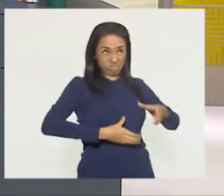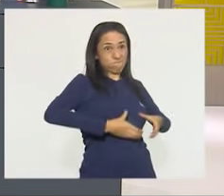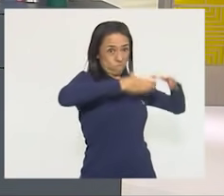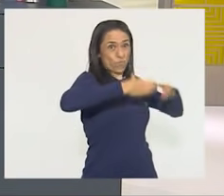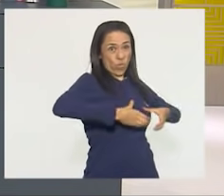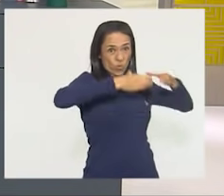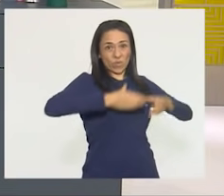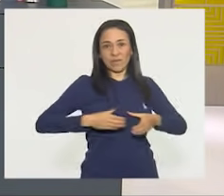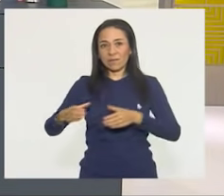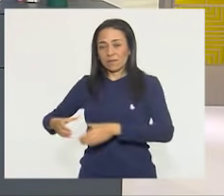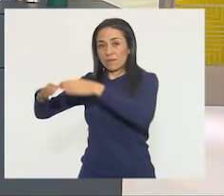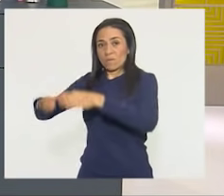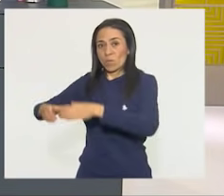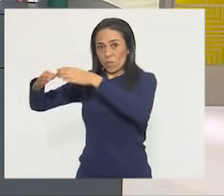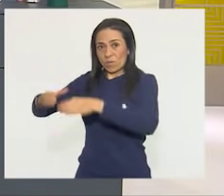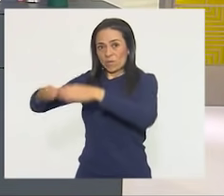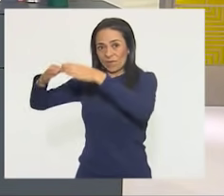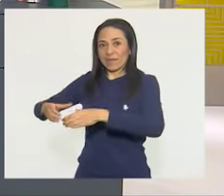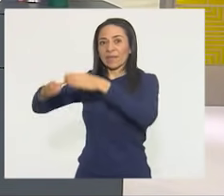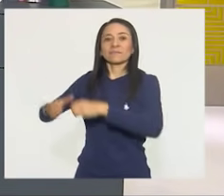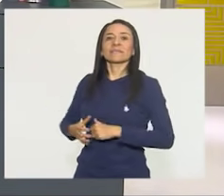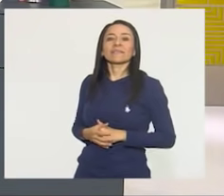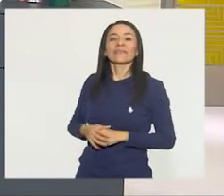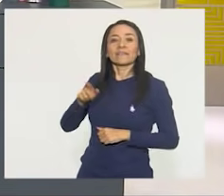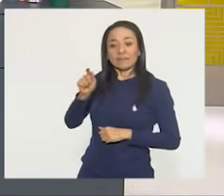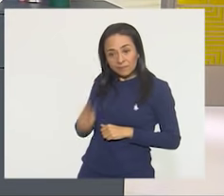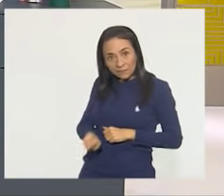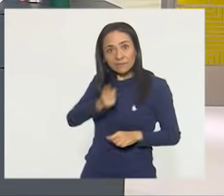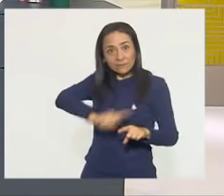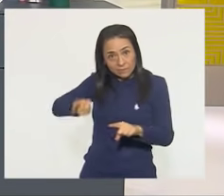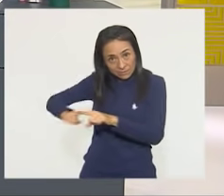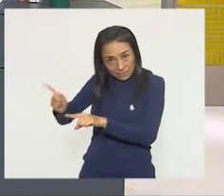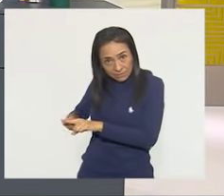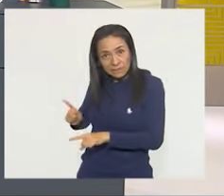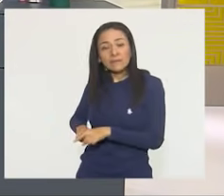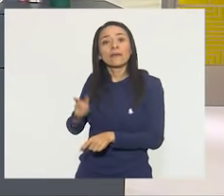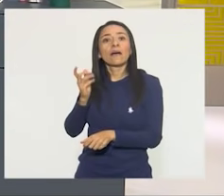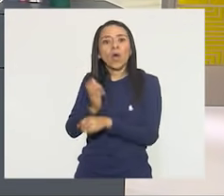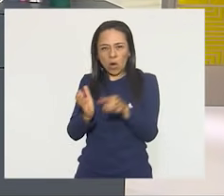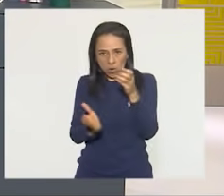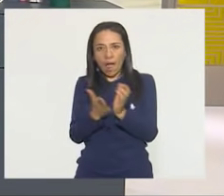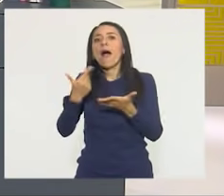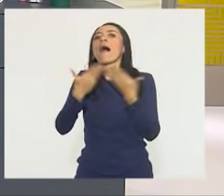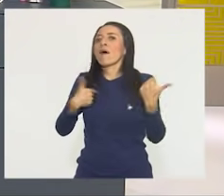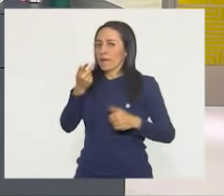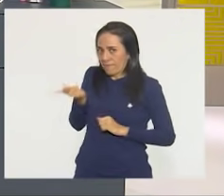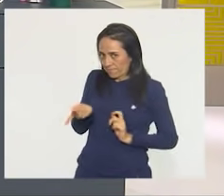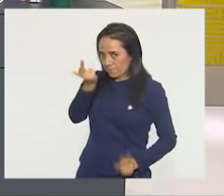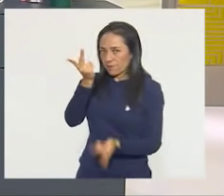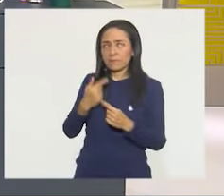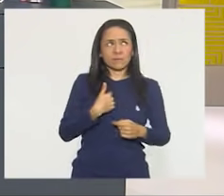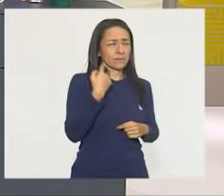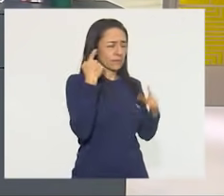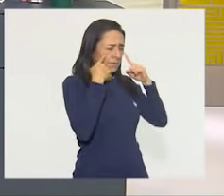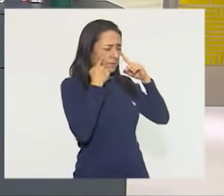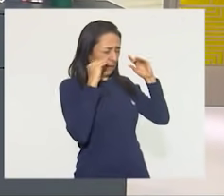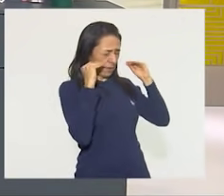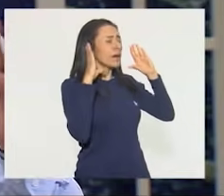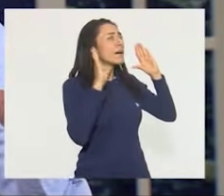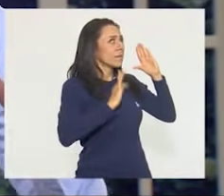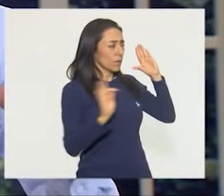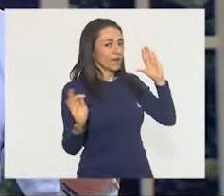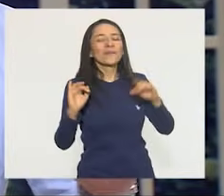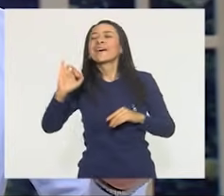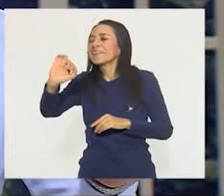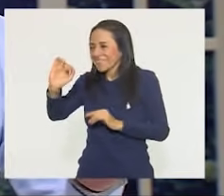perfectamente. Bueno, ahora, de estos objetos, te voy a hacer algunas preguntas. ¿Ya puedo abrir los ojos? Sí, ya puedes abrir los ojos.